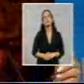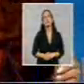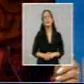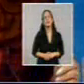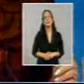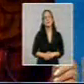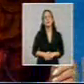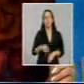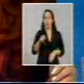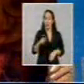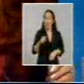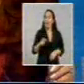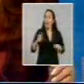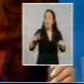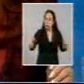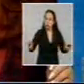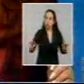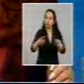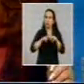La distribución del ingreso, que Oscar